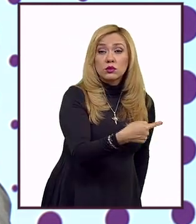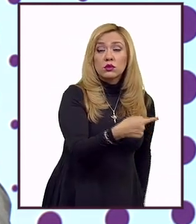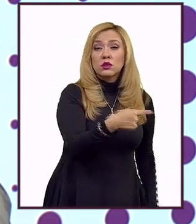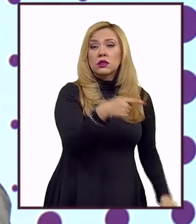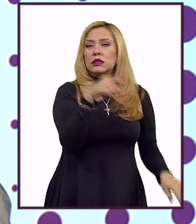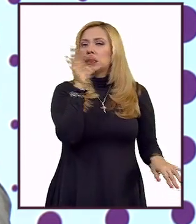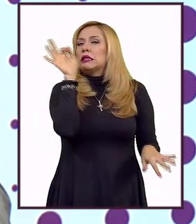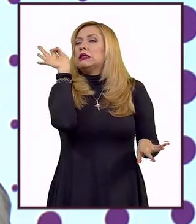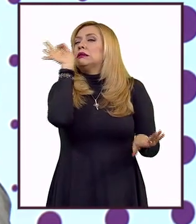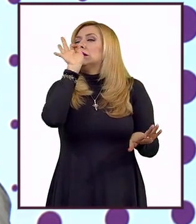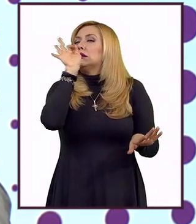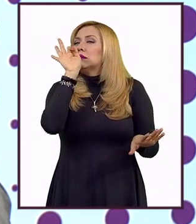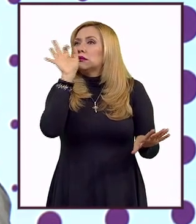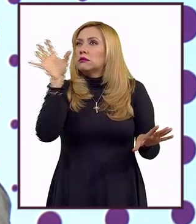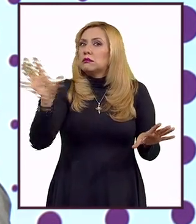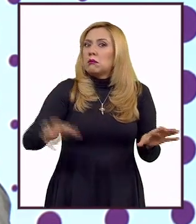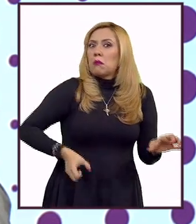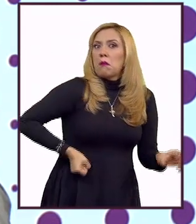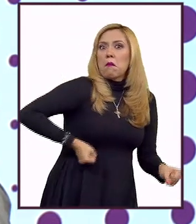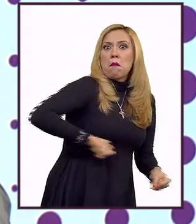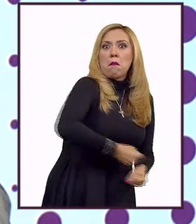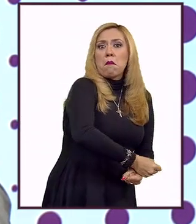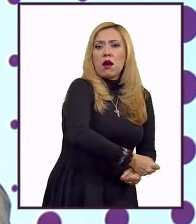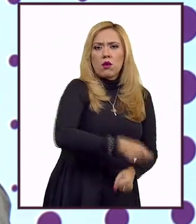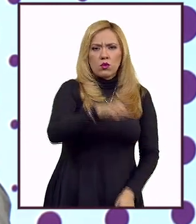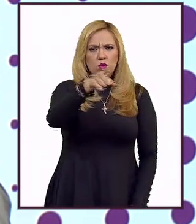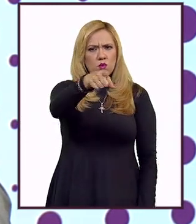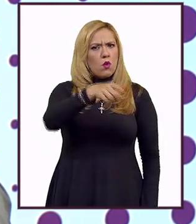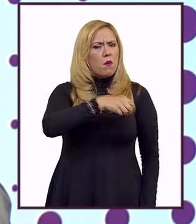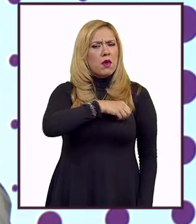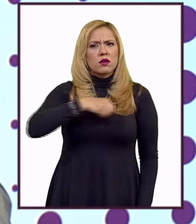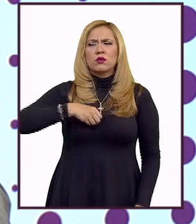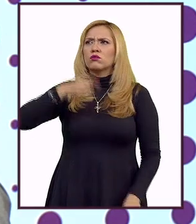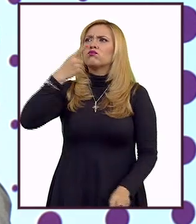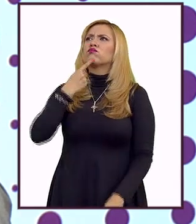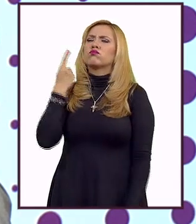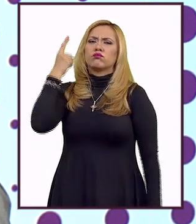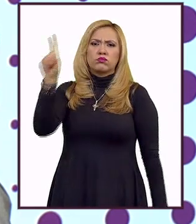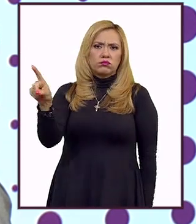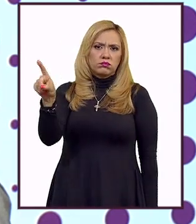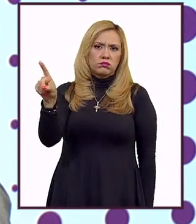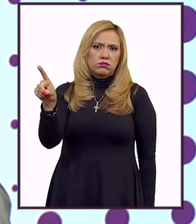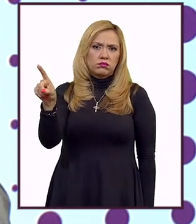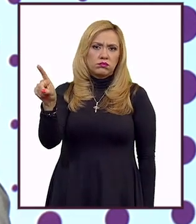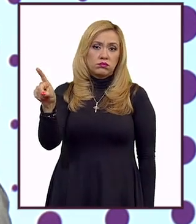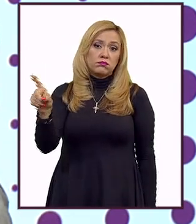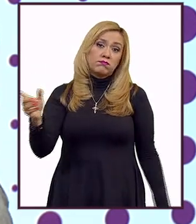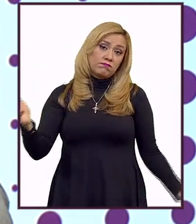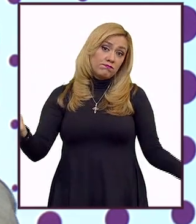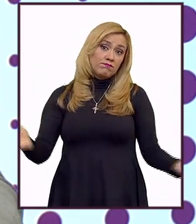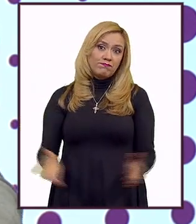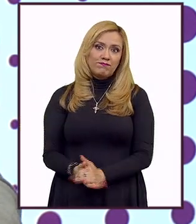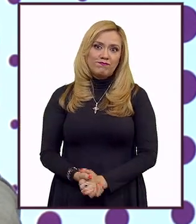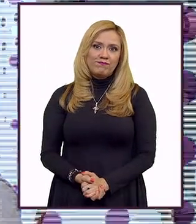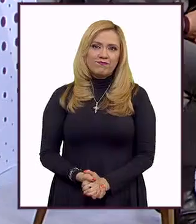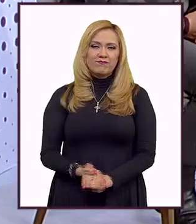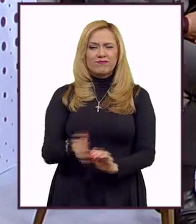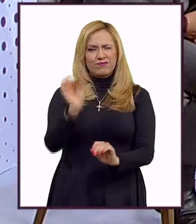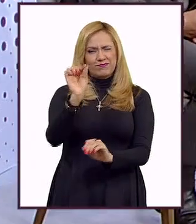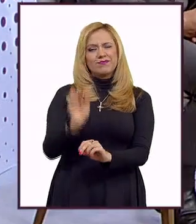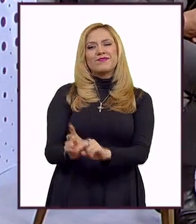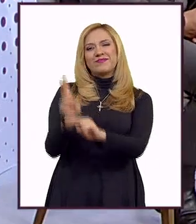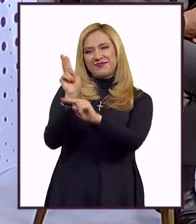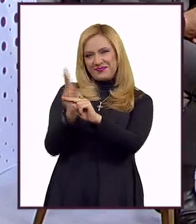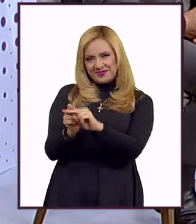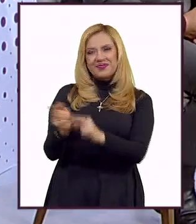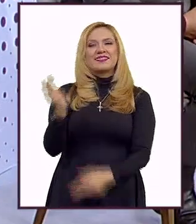es posible, acto de tortura o malos tratos, tienes la obligación de denunciar. Nada más. Totalmente. Muy bien. Es momento de hacer una